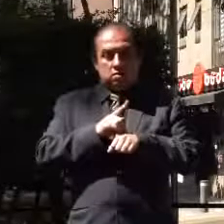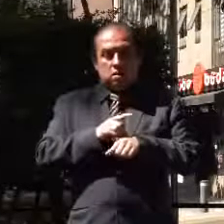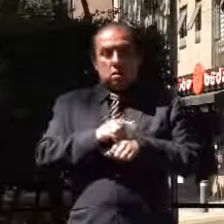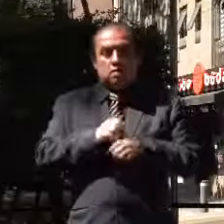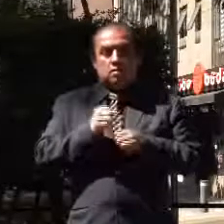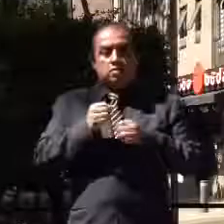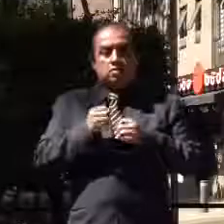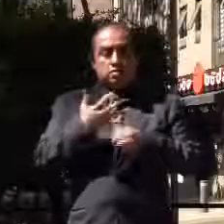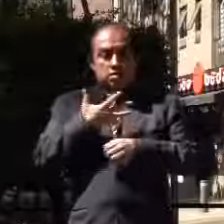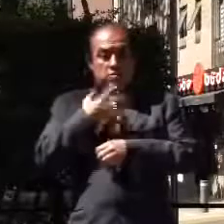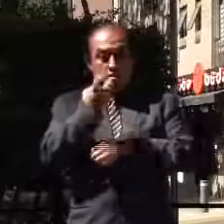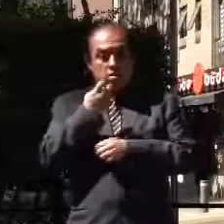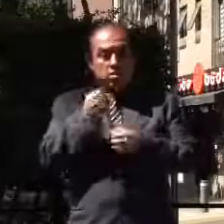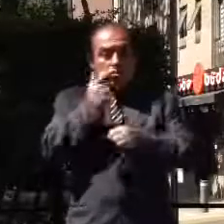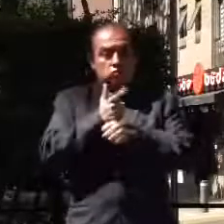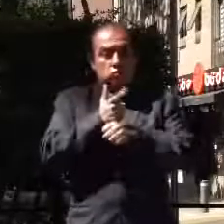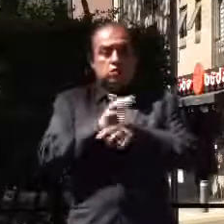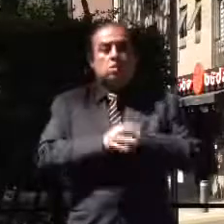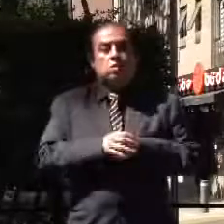robados.